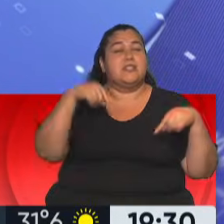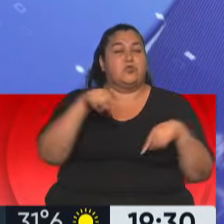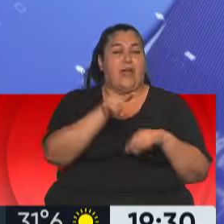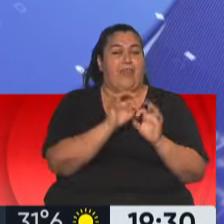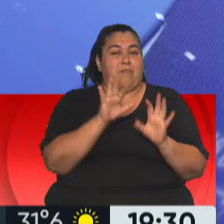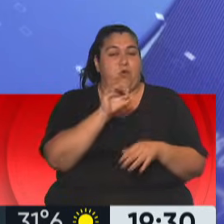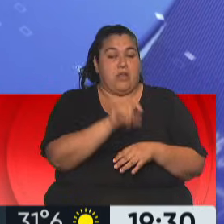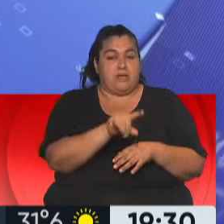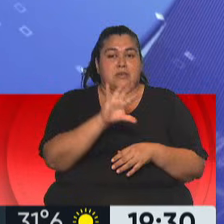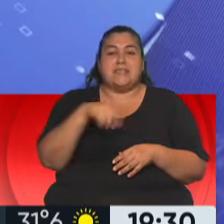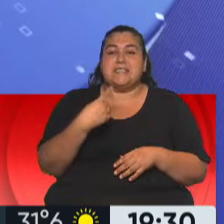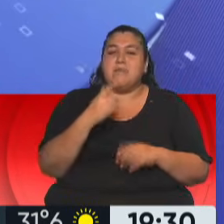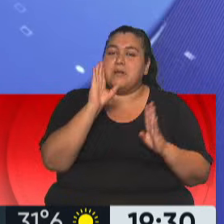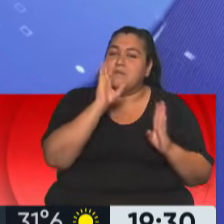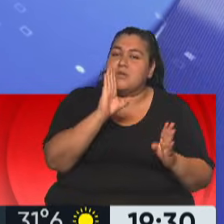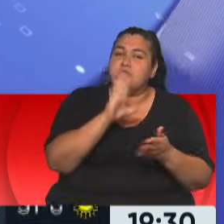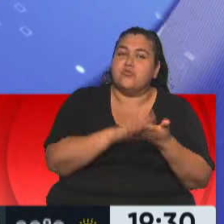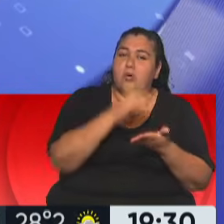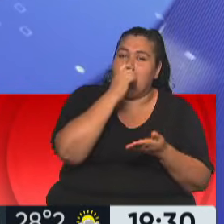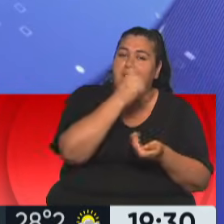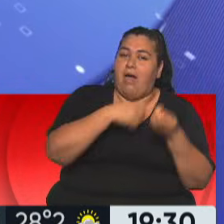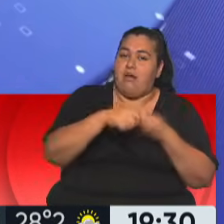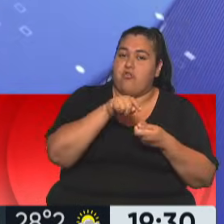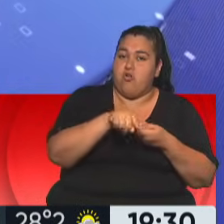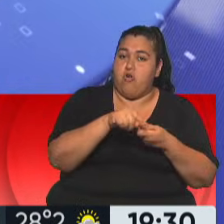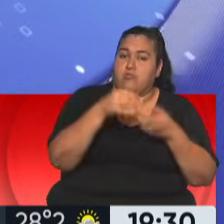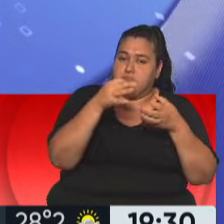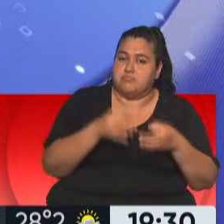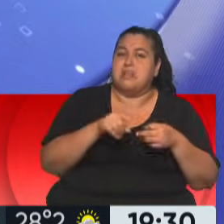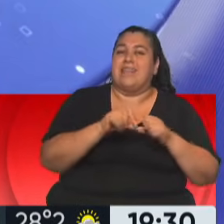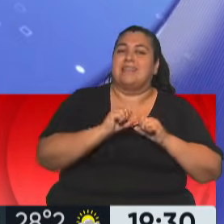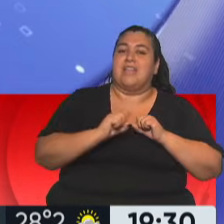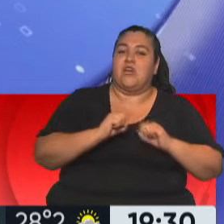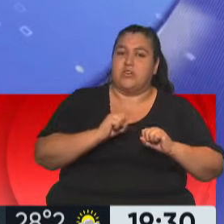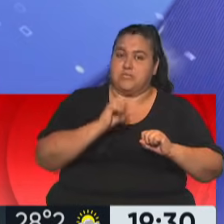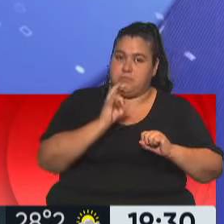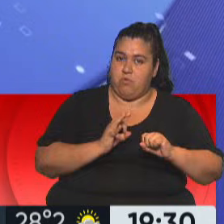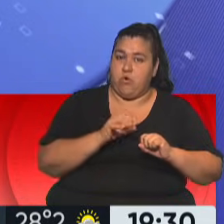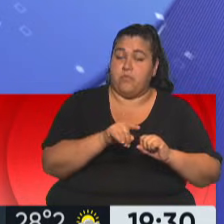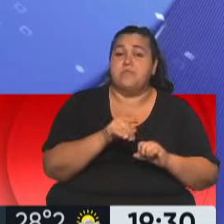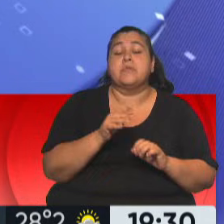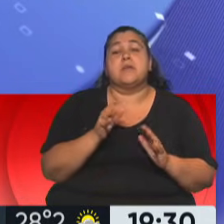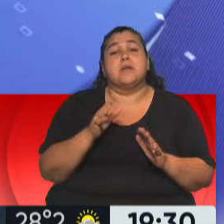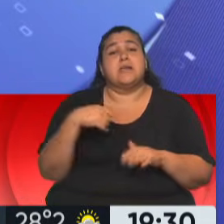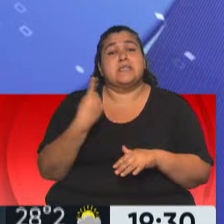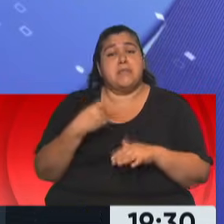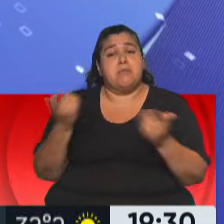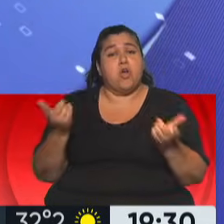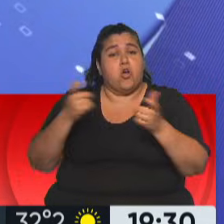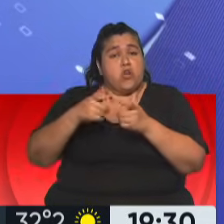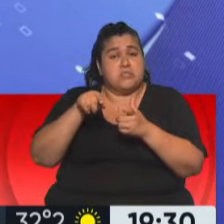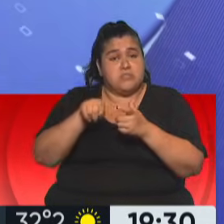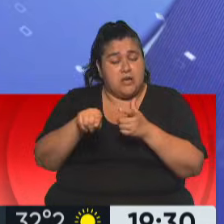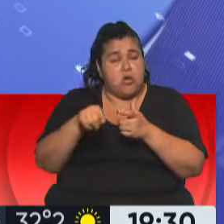acusación de narcoterrorista o lo que contábamos recién con Dani por un lado, y por otro recordemos que el Consejo de Seguridad, esta parte es la parte